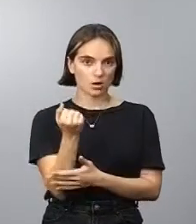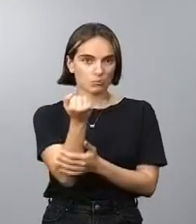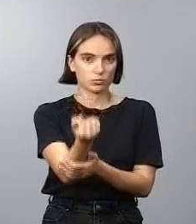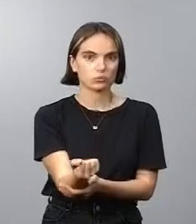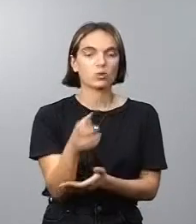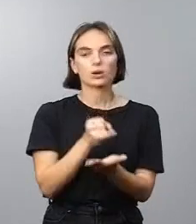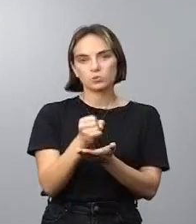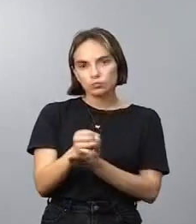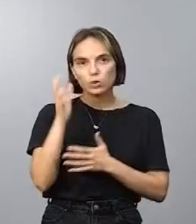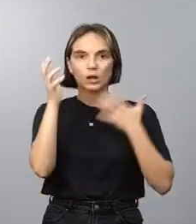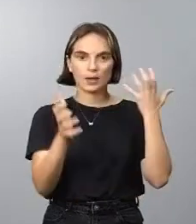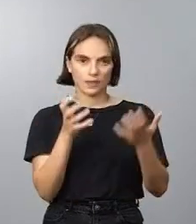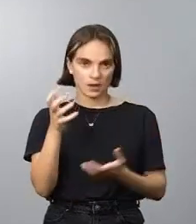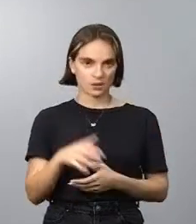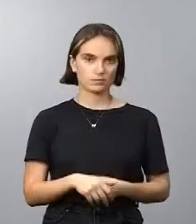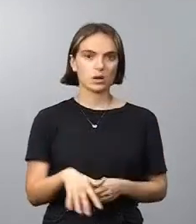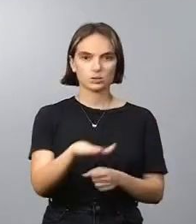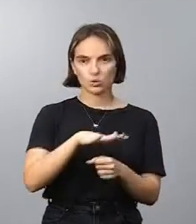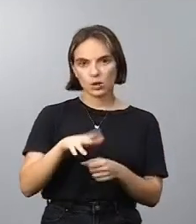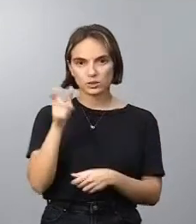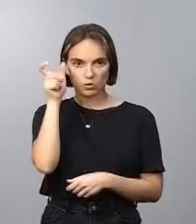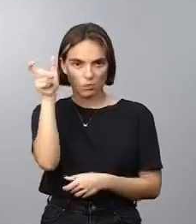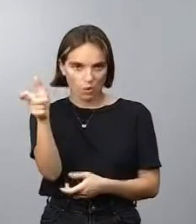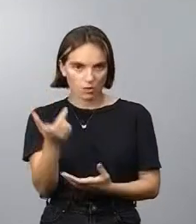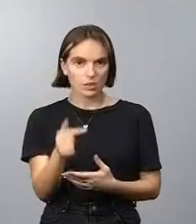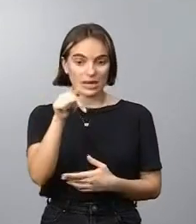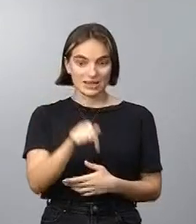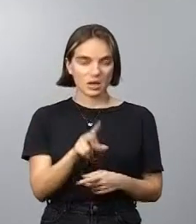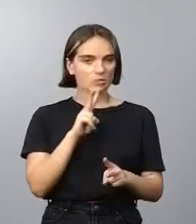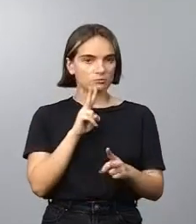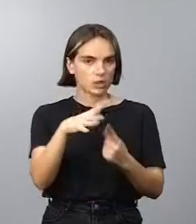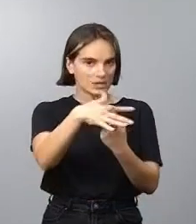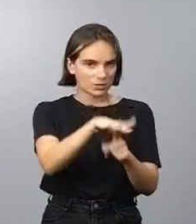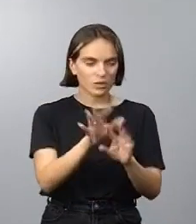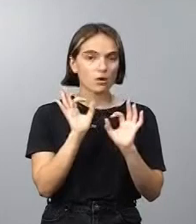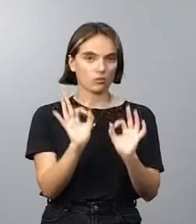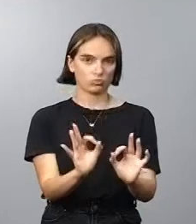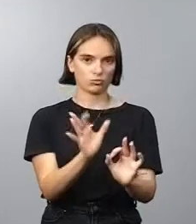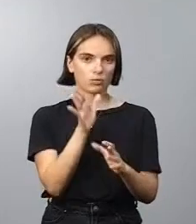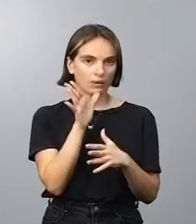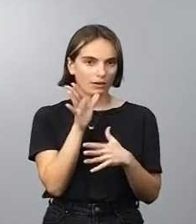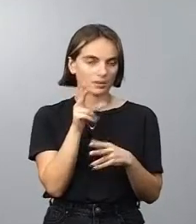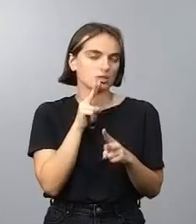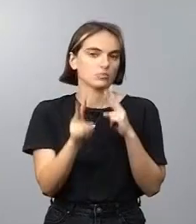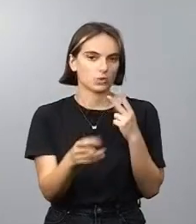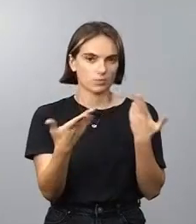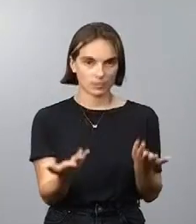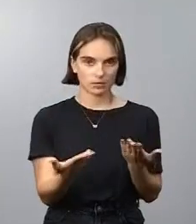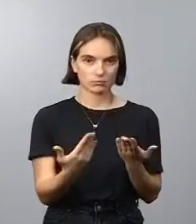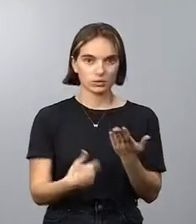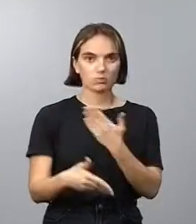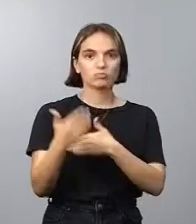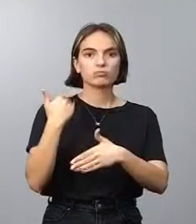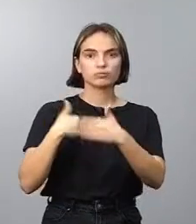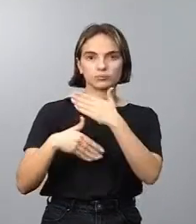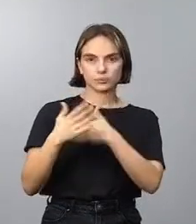ganadería e ao noso mundo rural, que responde ao momento actual, pero, como dixía ao principio, que responde tamén a lo que ha sido a